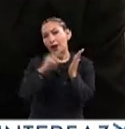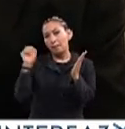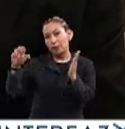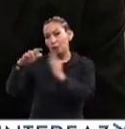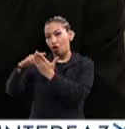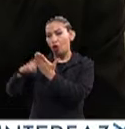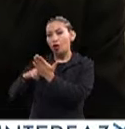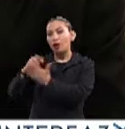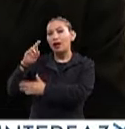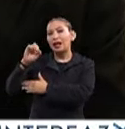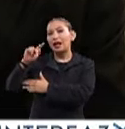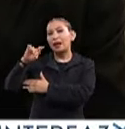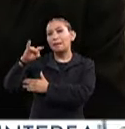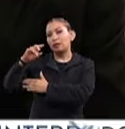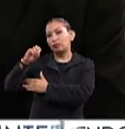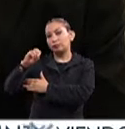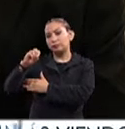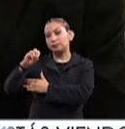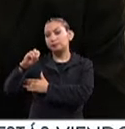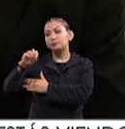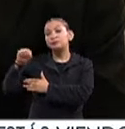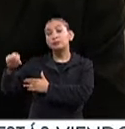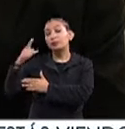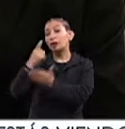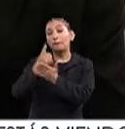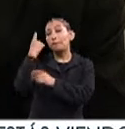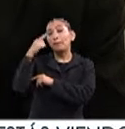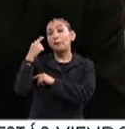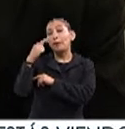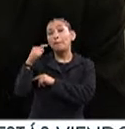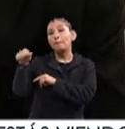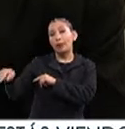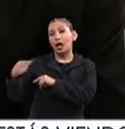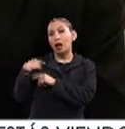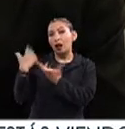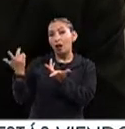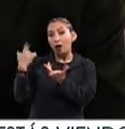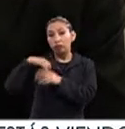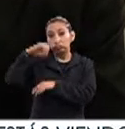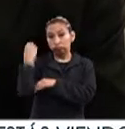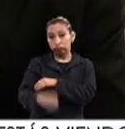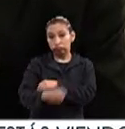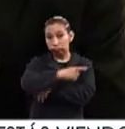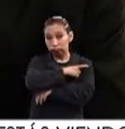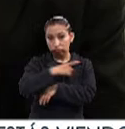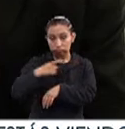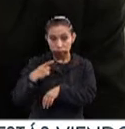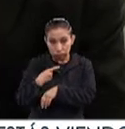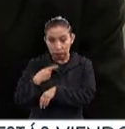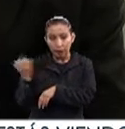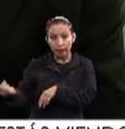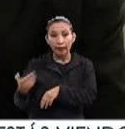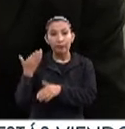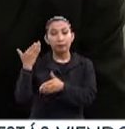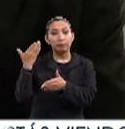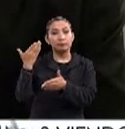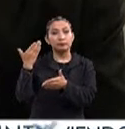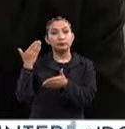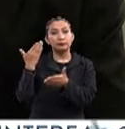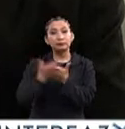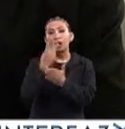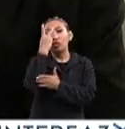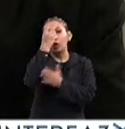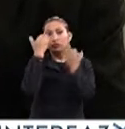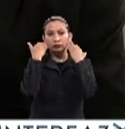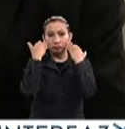mismo reglamento. Con la única, digamos, obligatoriedad de presentar